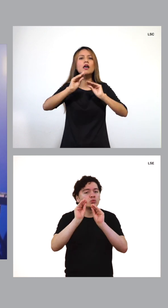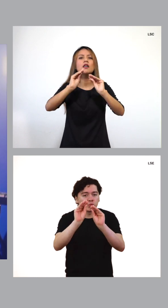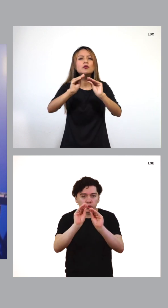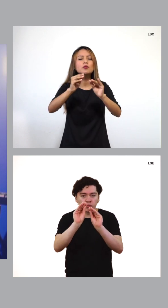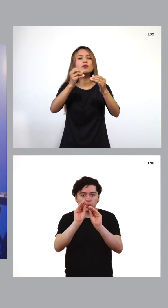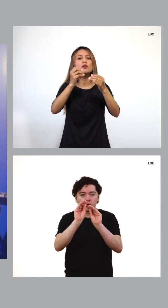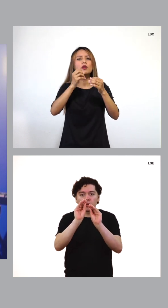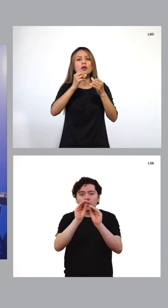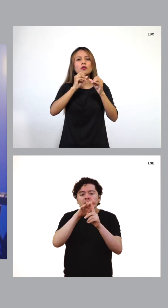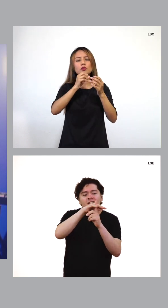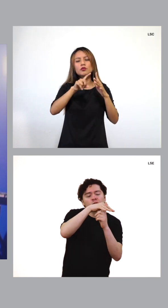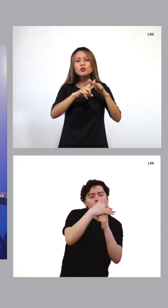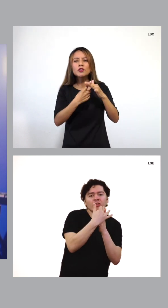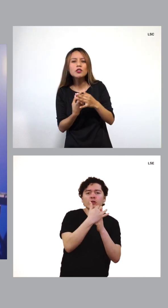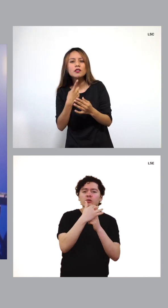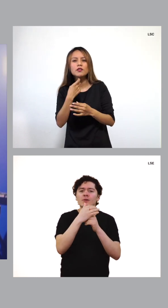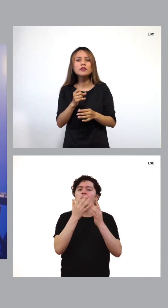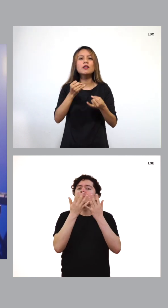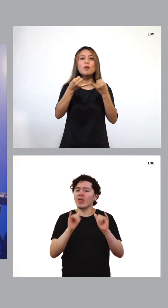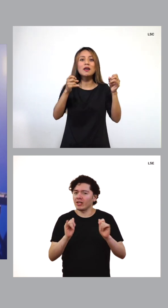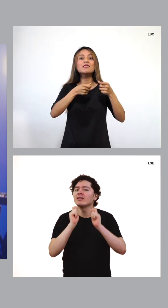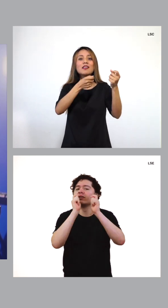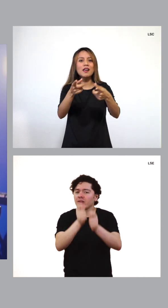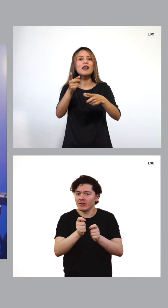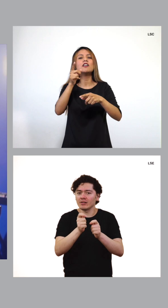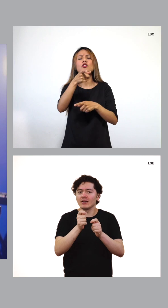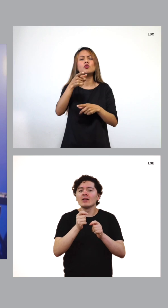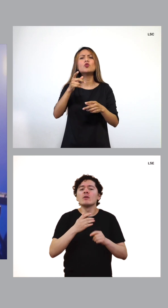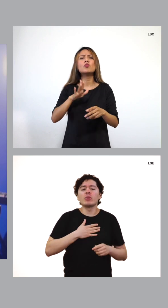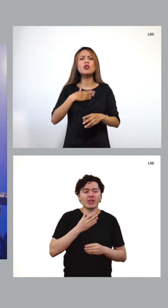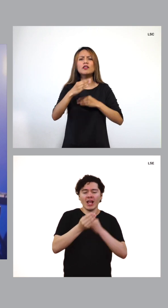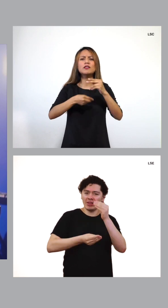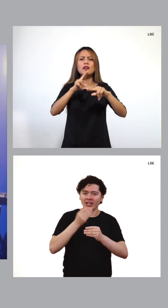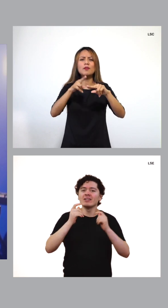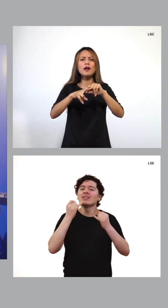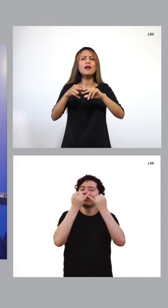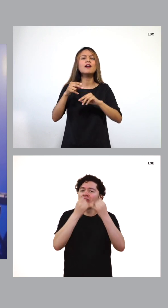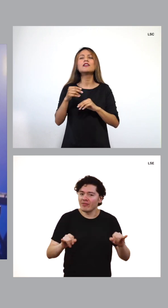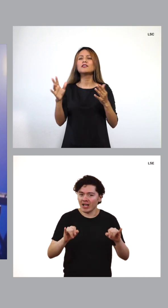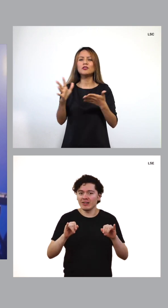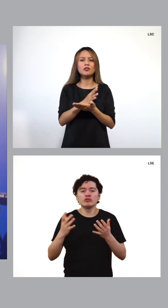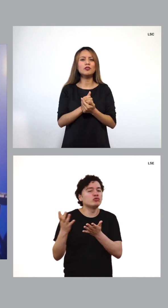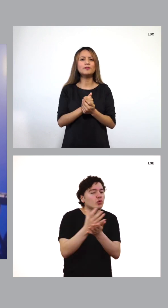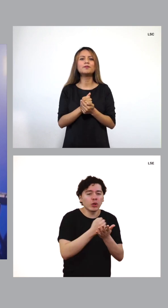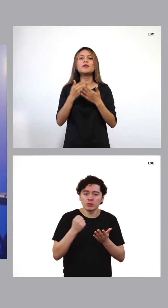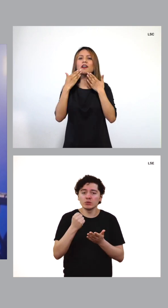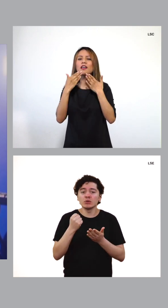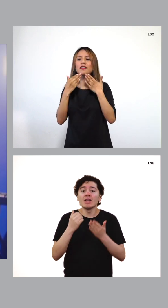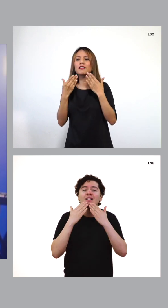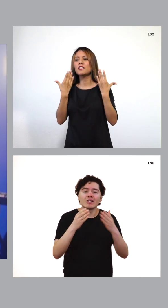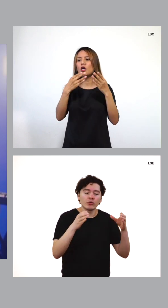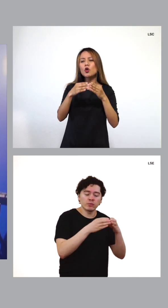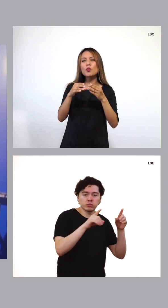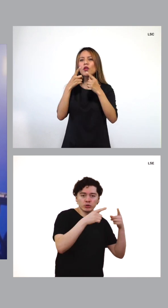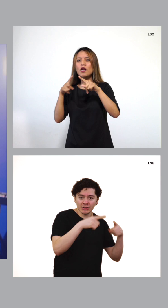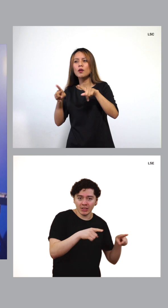tormentas y vas a poder celebrar su victoria en medio de tus circunstancias. Amén. Gracias, chicos, por esa sensibilidad que